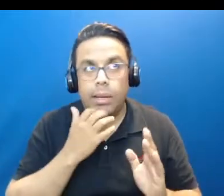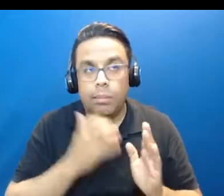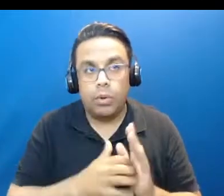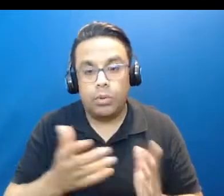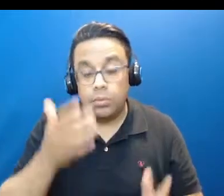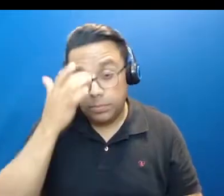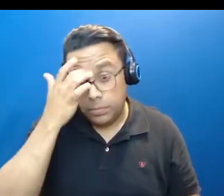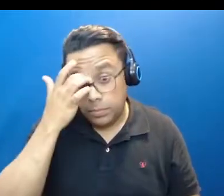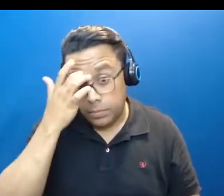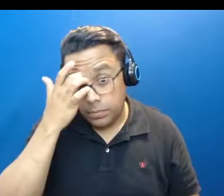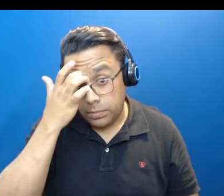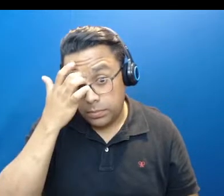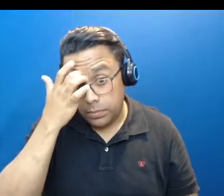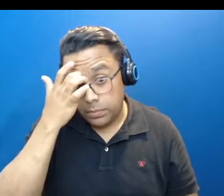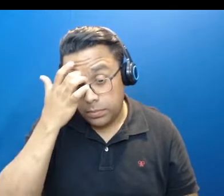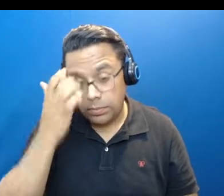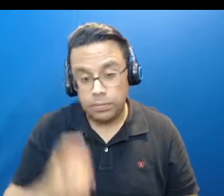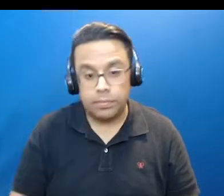colocar aquí